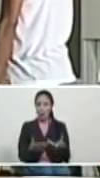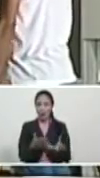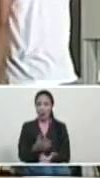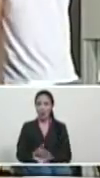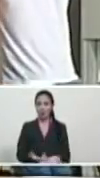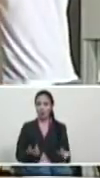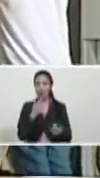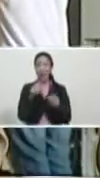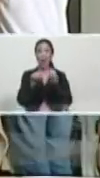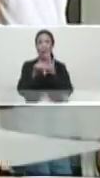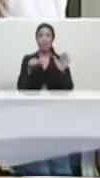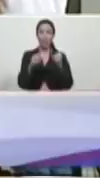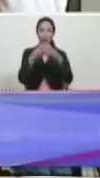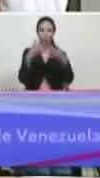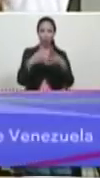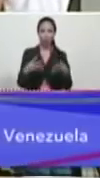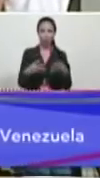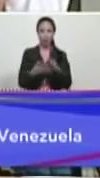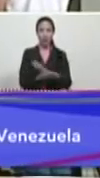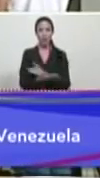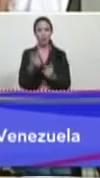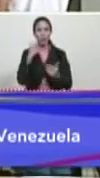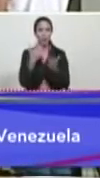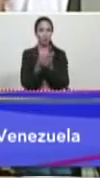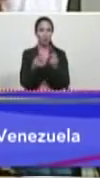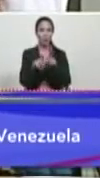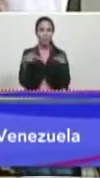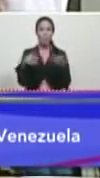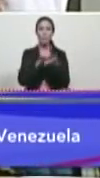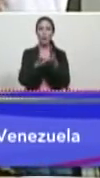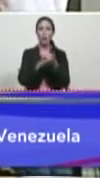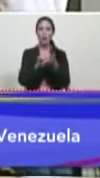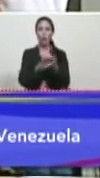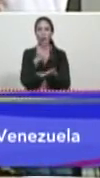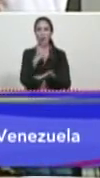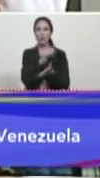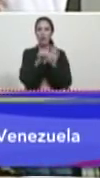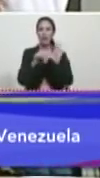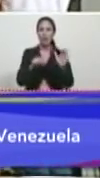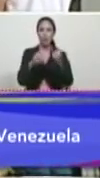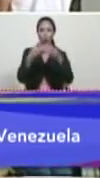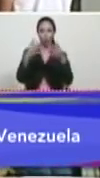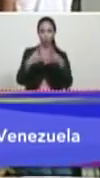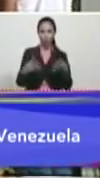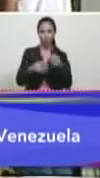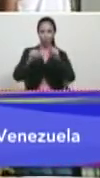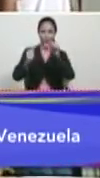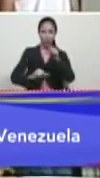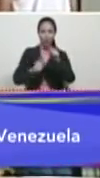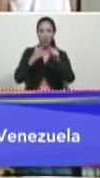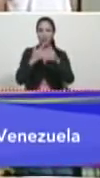Repulsivo. Salió en el New York Times un artículo repulsivo